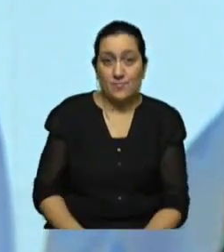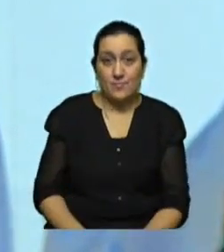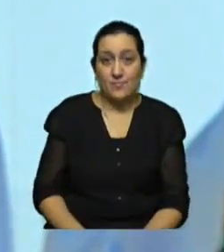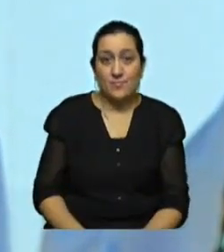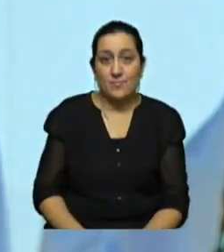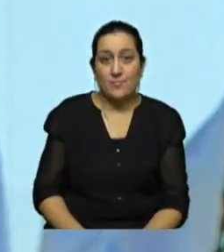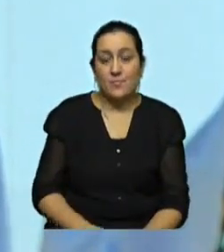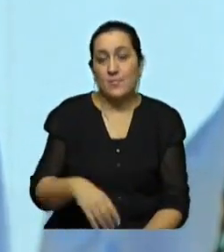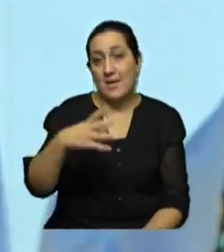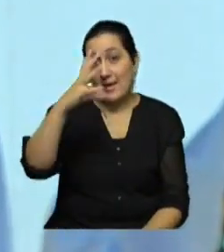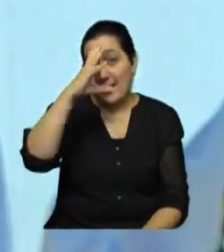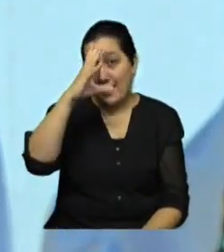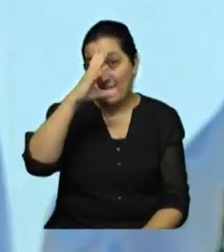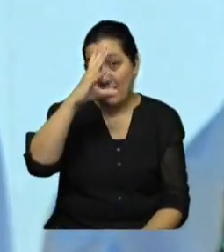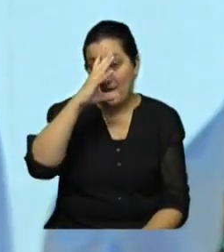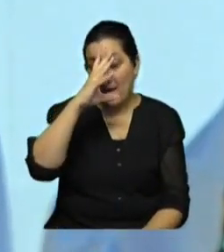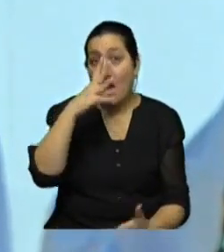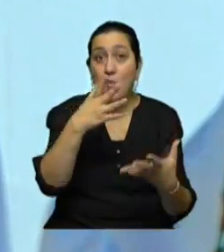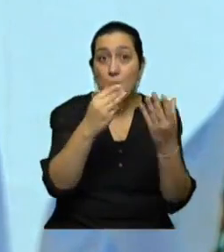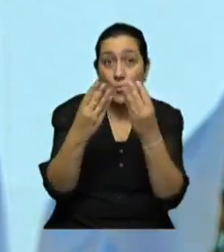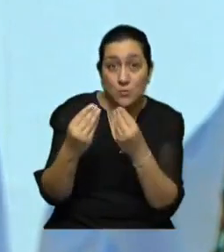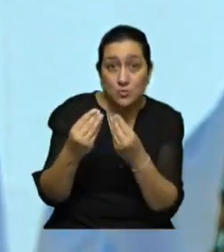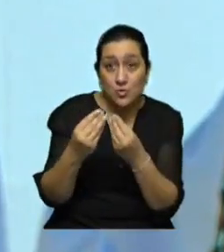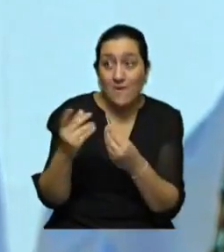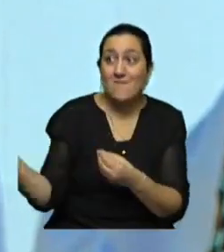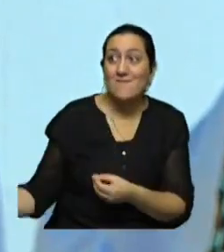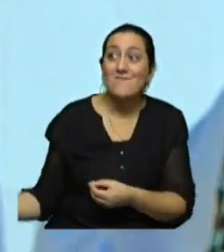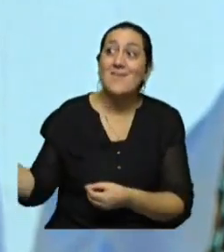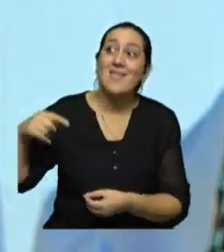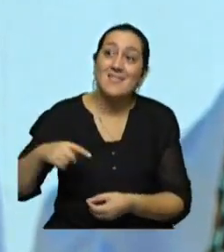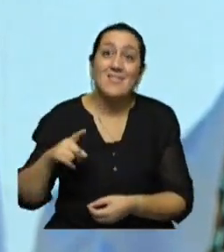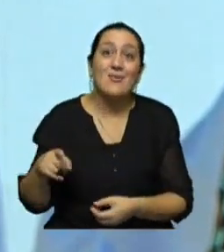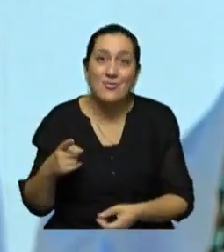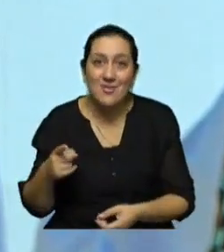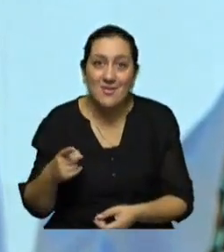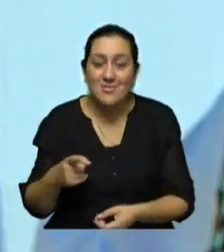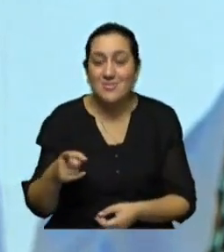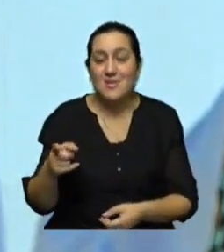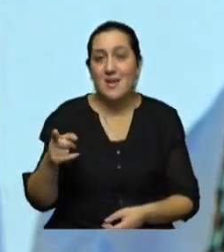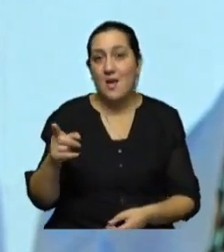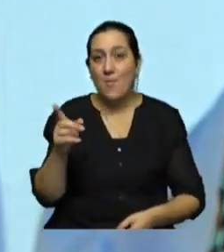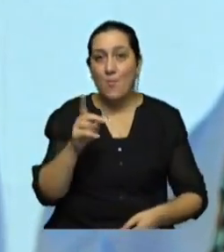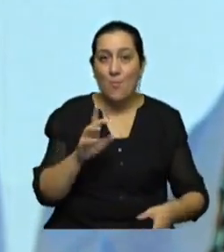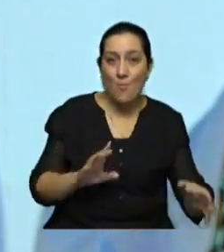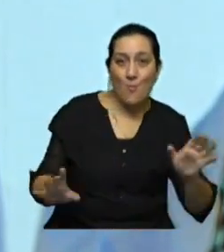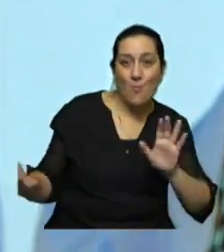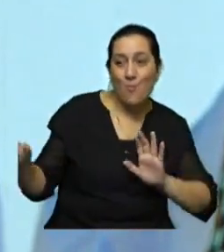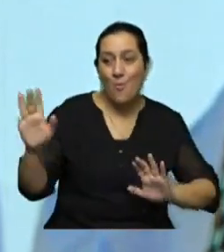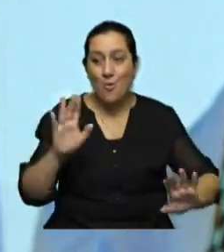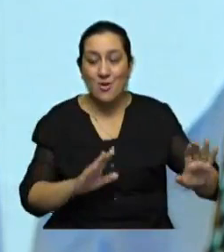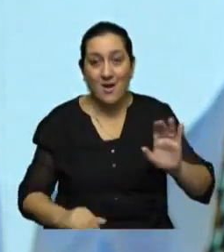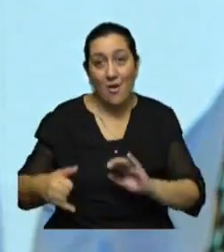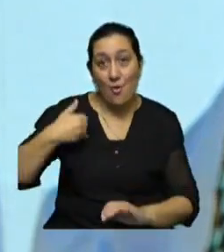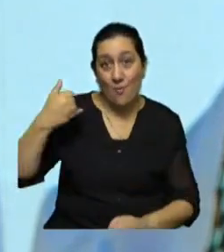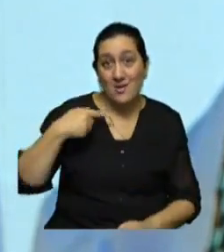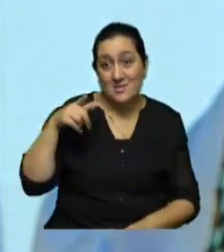en Carnaval, muchos vienen de la Murga Joven y eso no fue una casualidad. Fue una inversión que se hizo